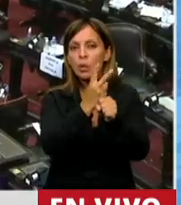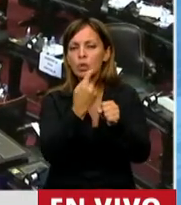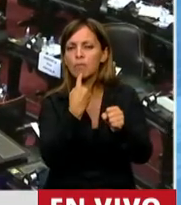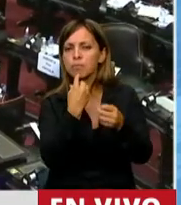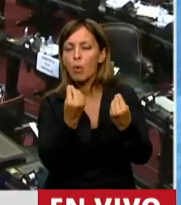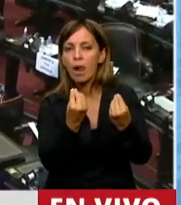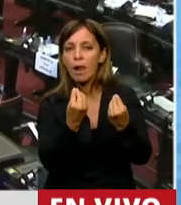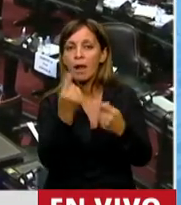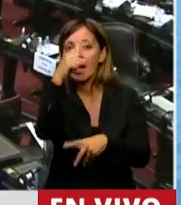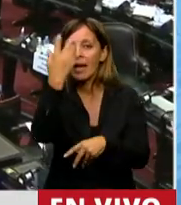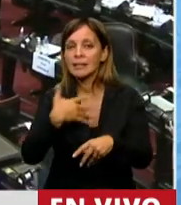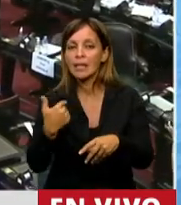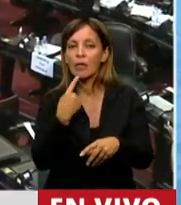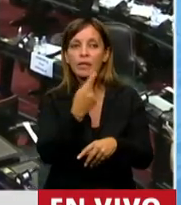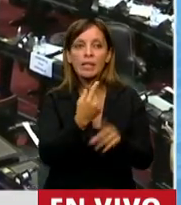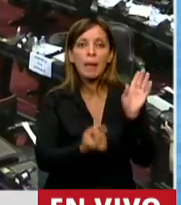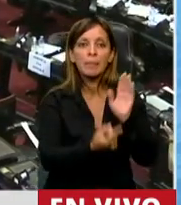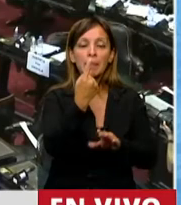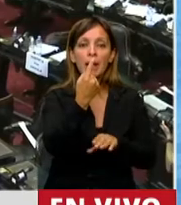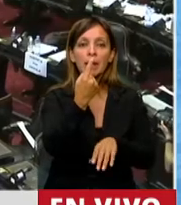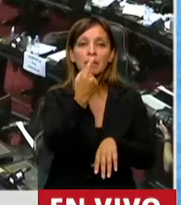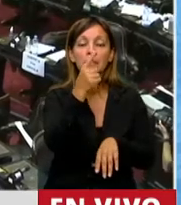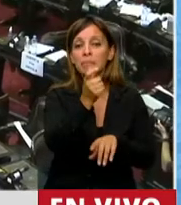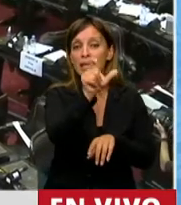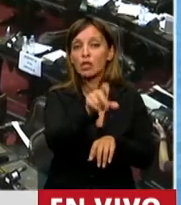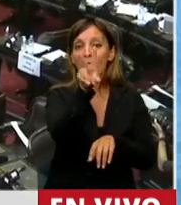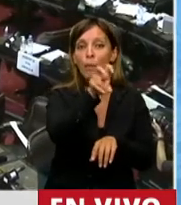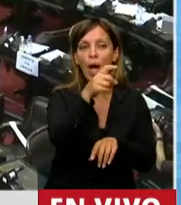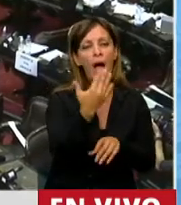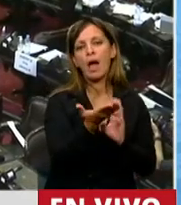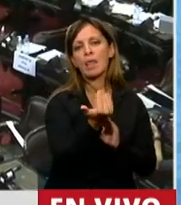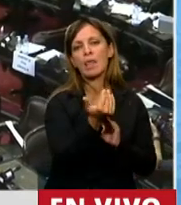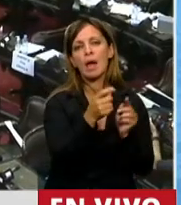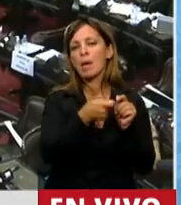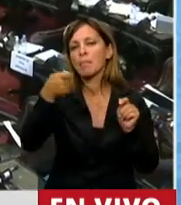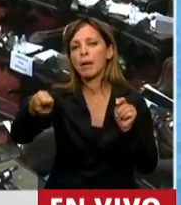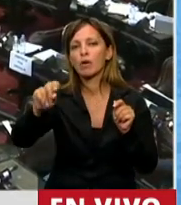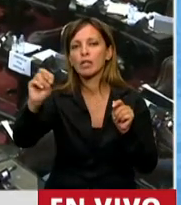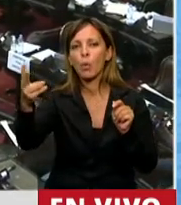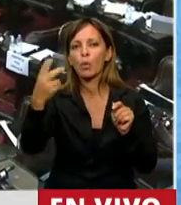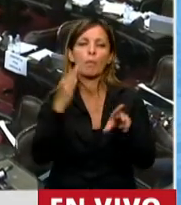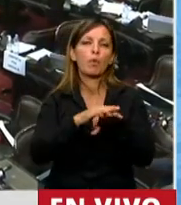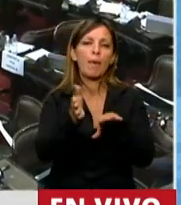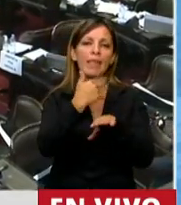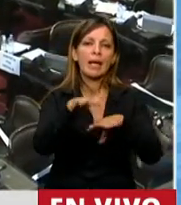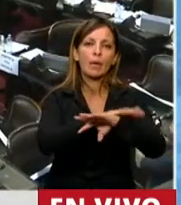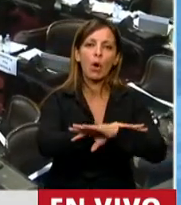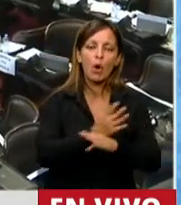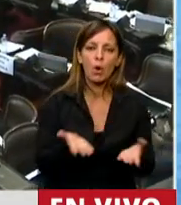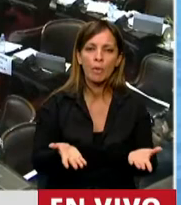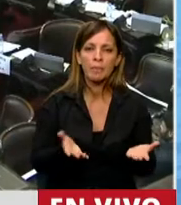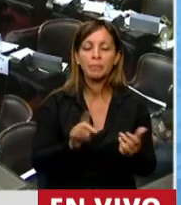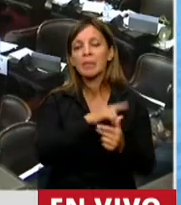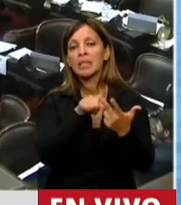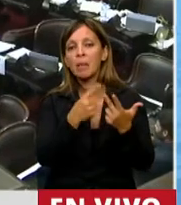pide al primero que reintegre lo que en función de la ley estaría mal habido de su parte. Tercero, el